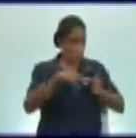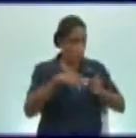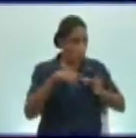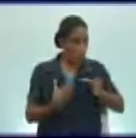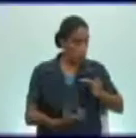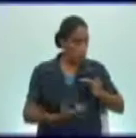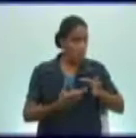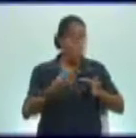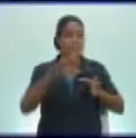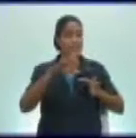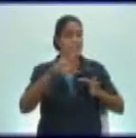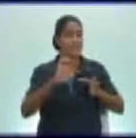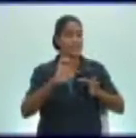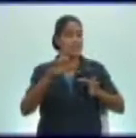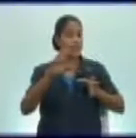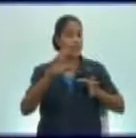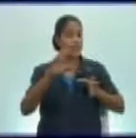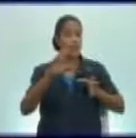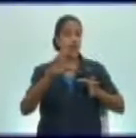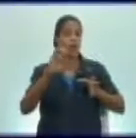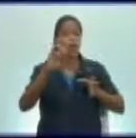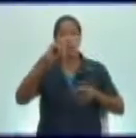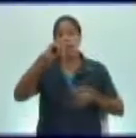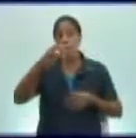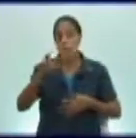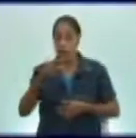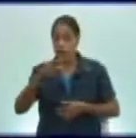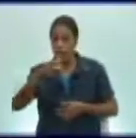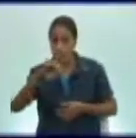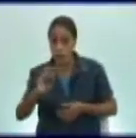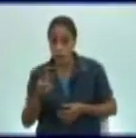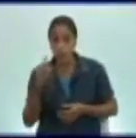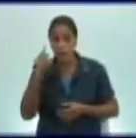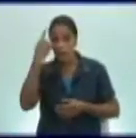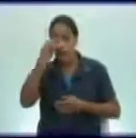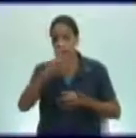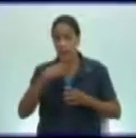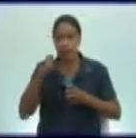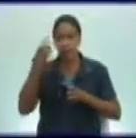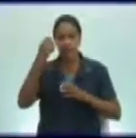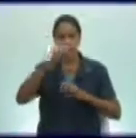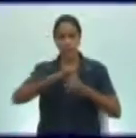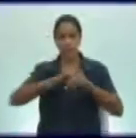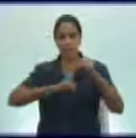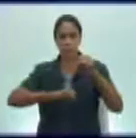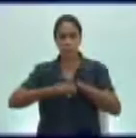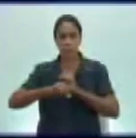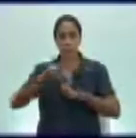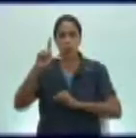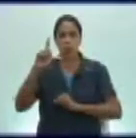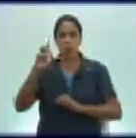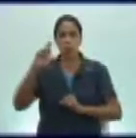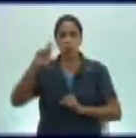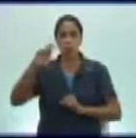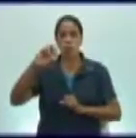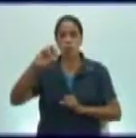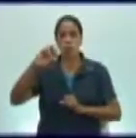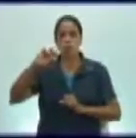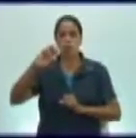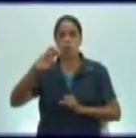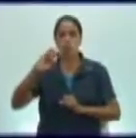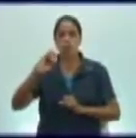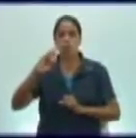podemos encontrar como características generales las estructuras locomotoras, las